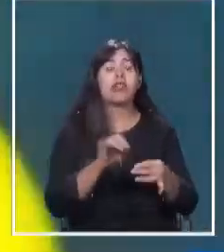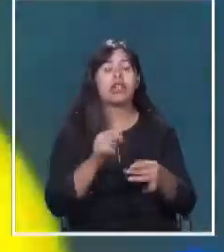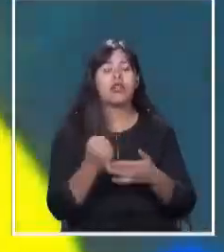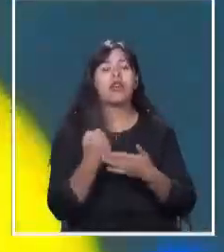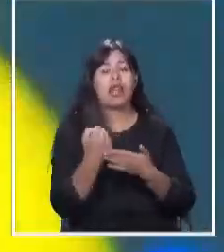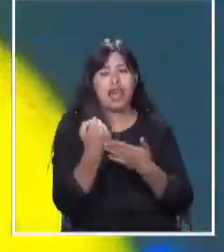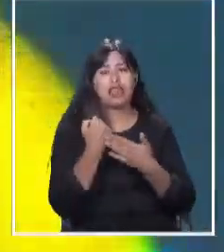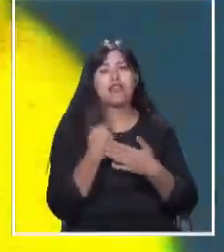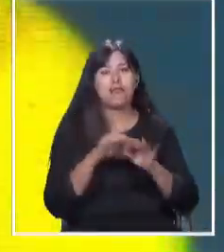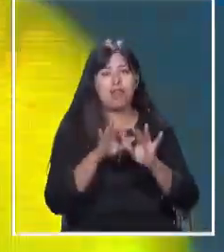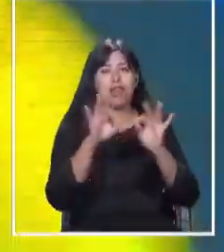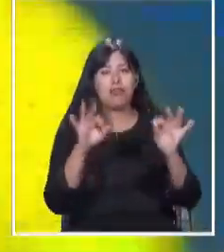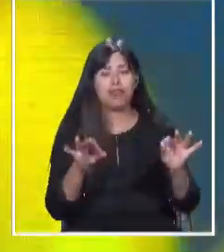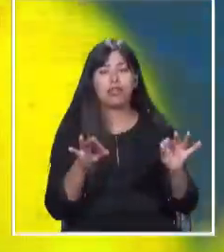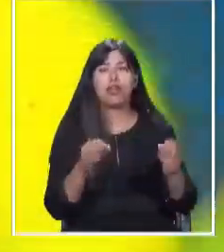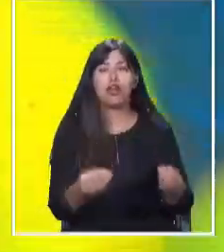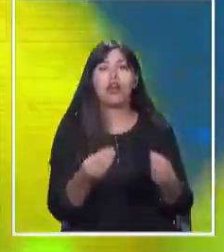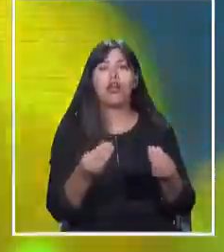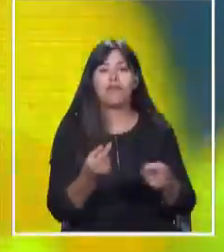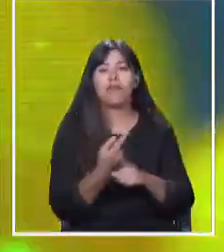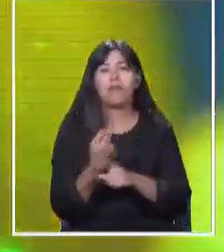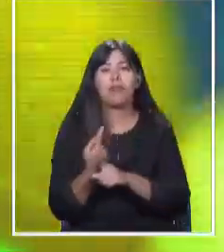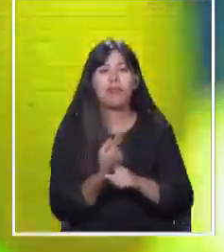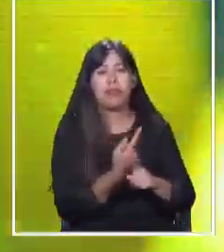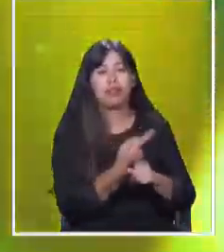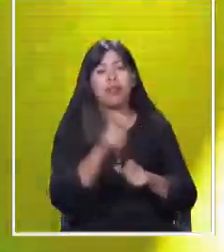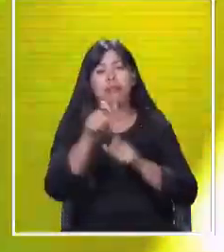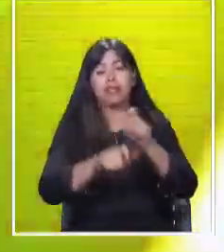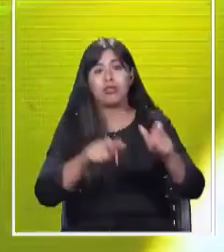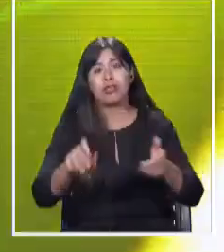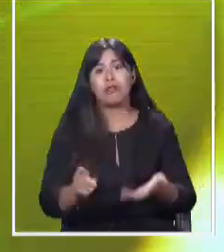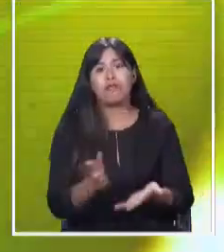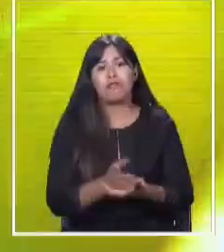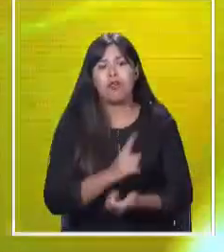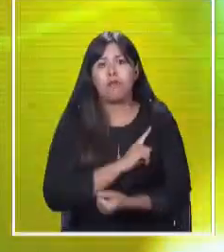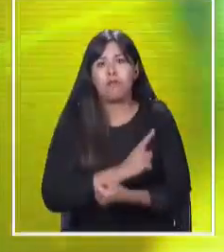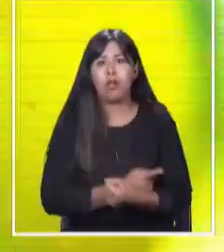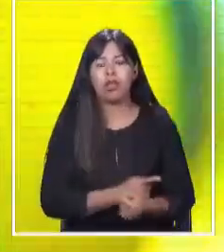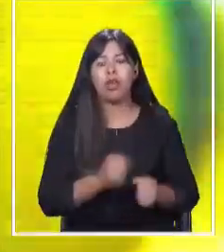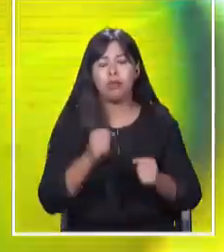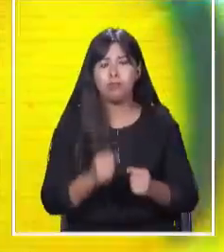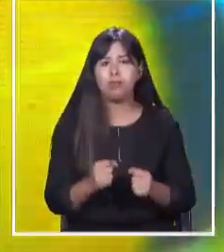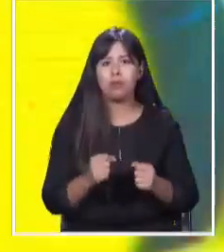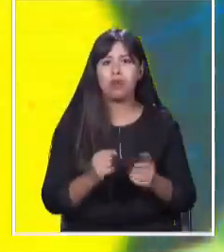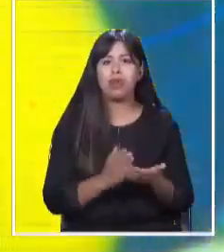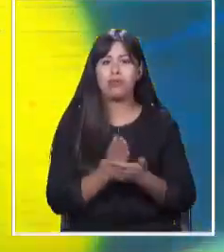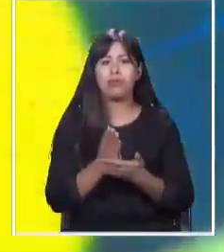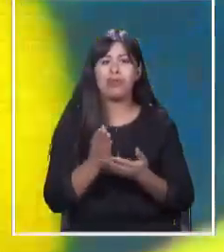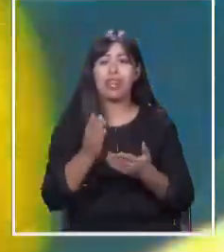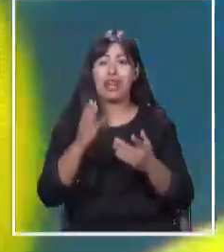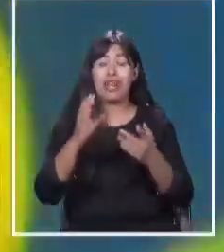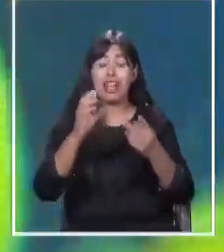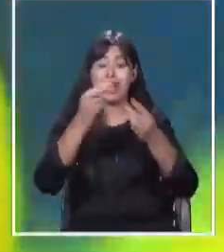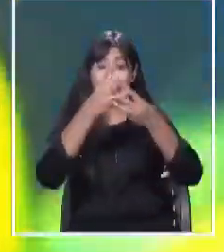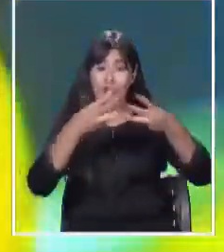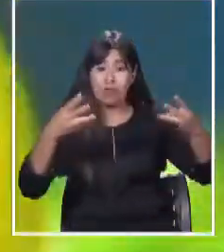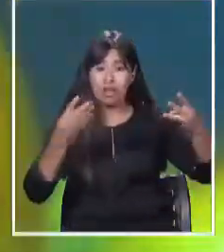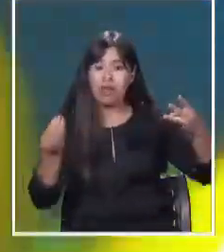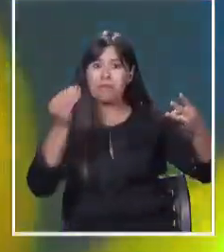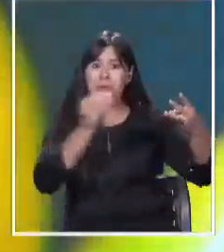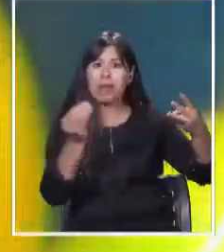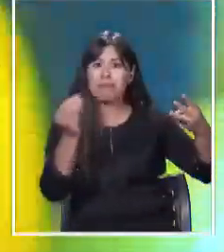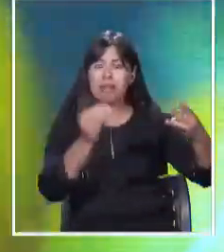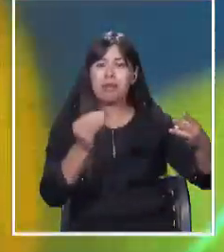Por supuesto, hace falta empezar a conversar con tomadores de decisiones sobre cómo empezamos a empapar esa malla curricular chilena y a meter